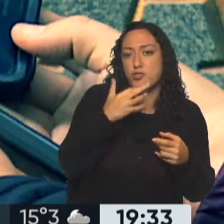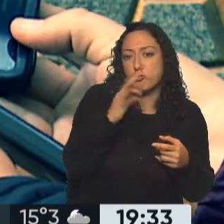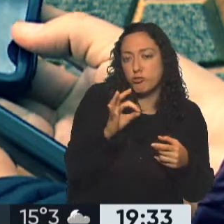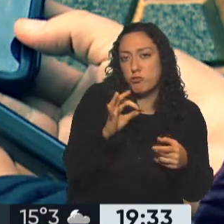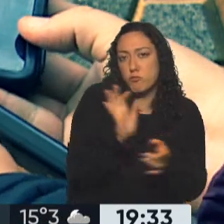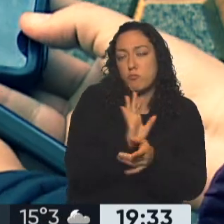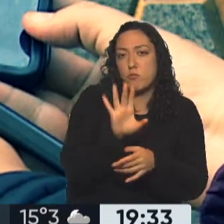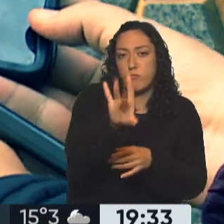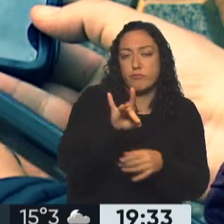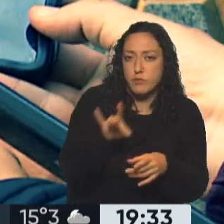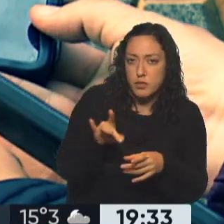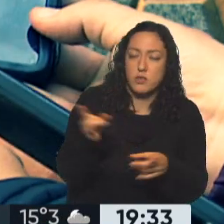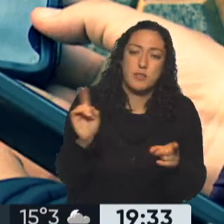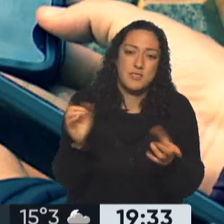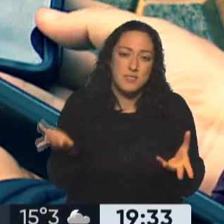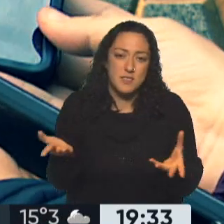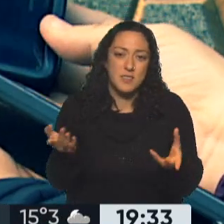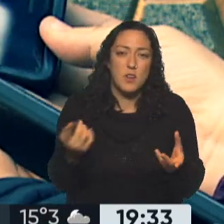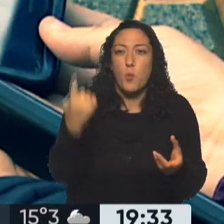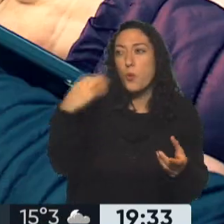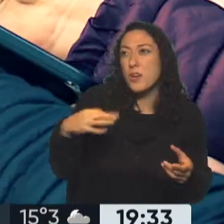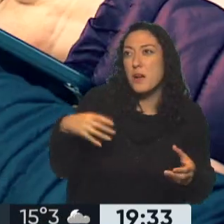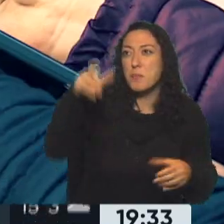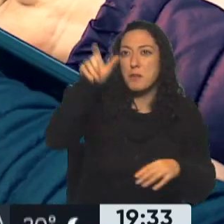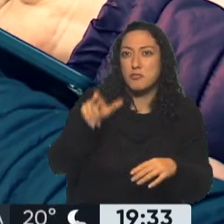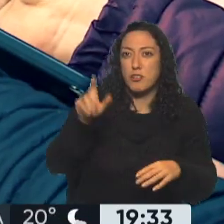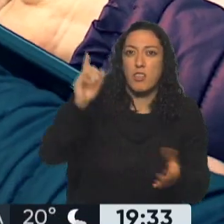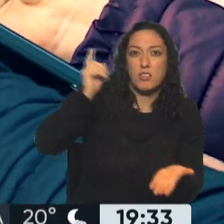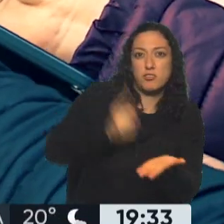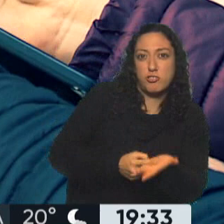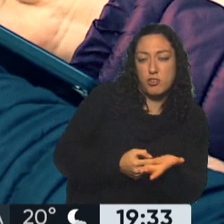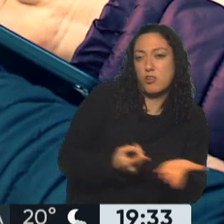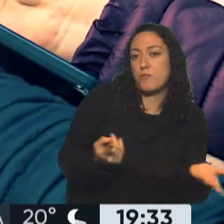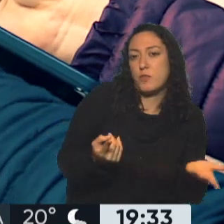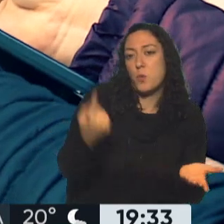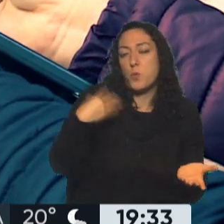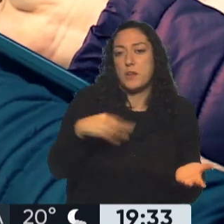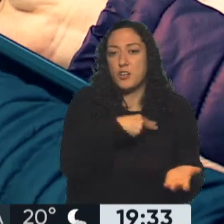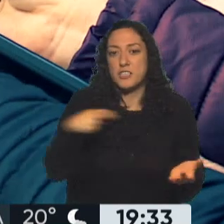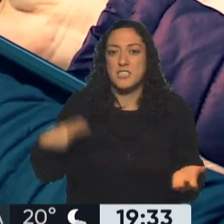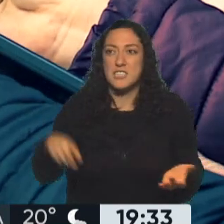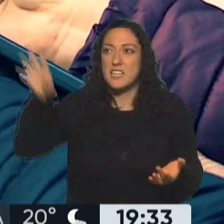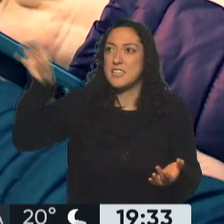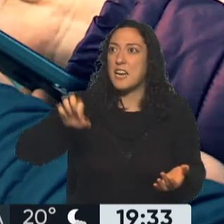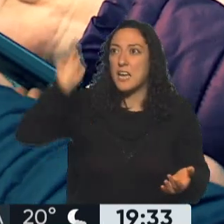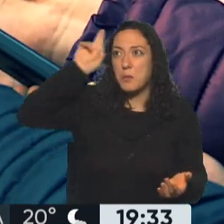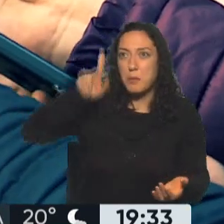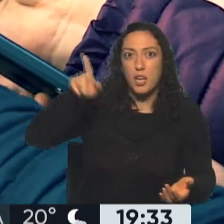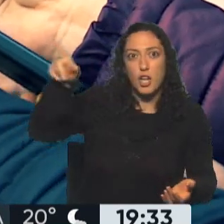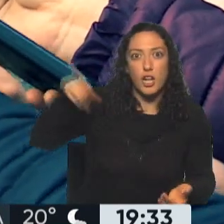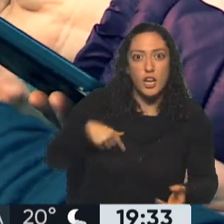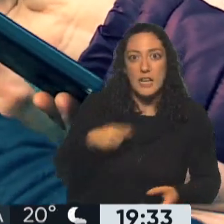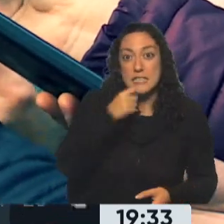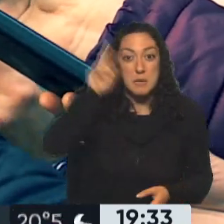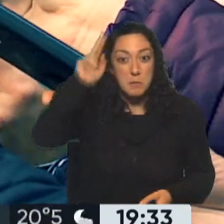dedo, porque no hay nadie que tenga crédito para poder hacer eso, salvo que del avión de China lo traigan a Perón. Si no viene Perón, a mí